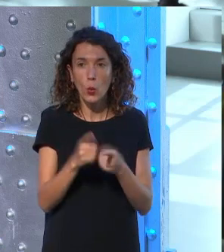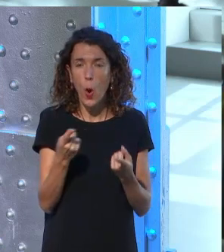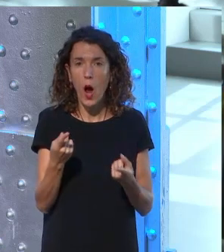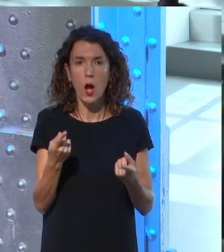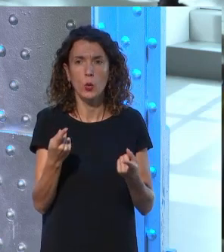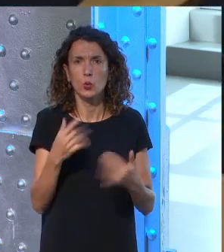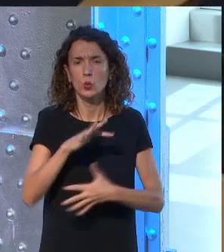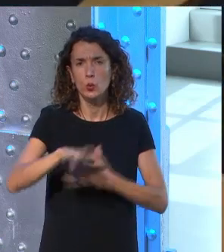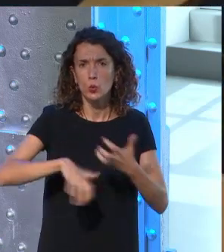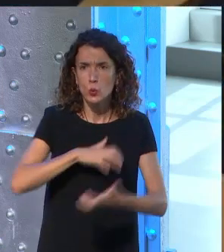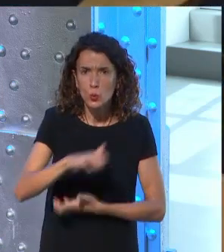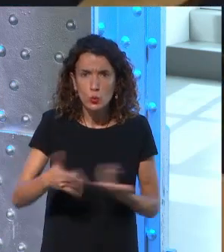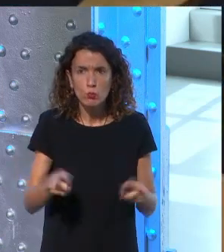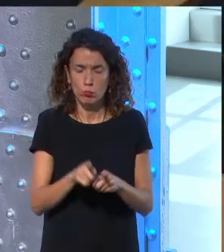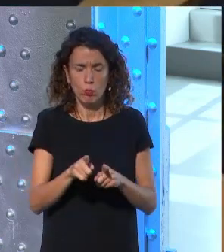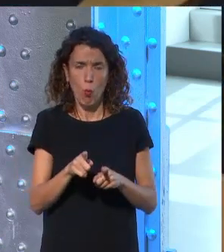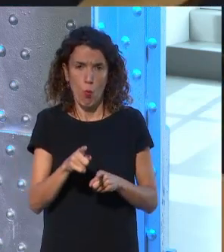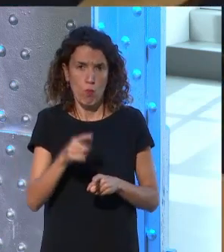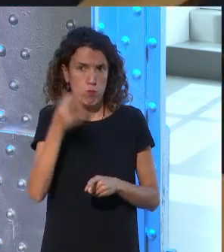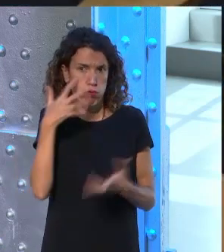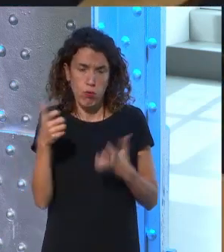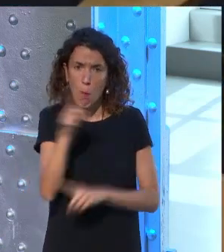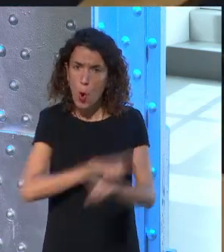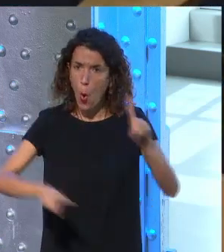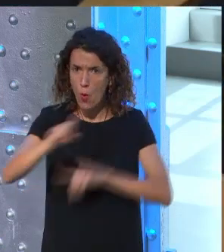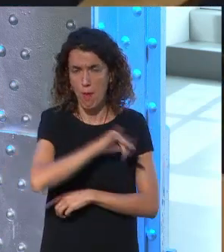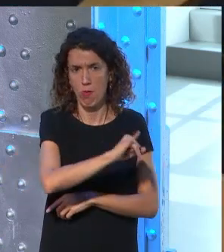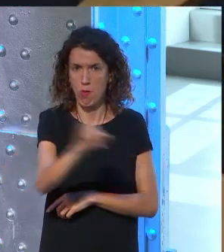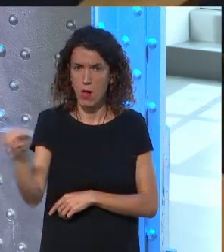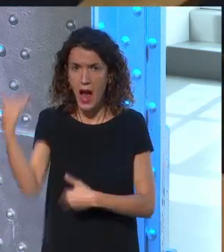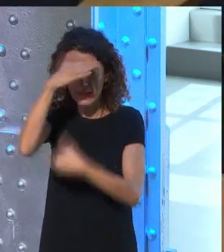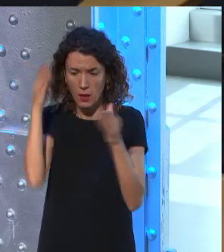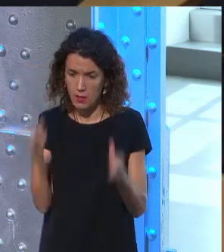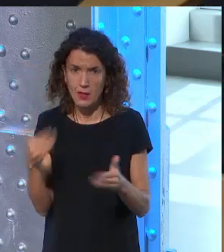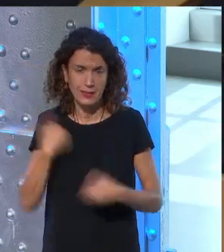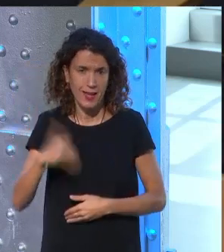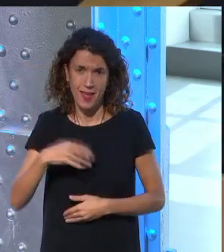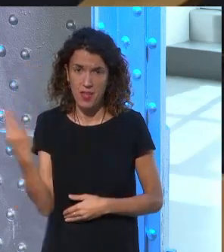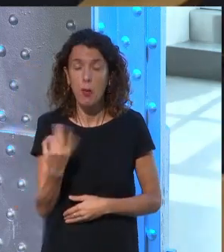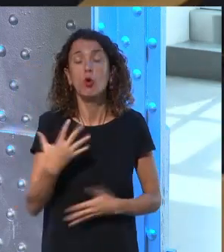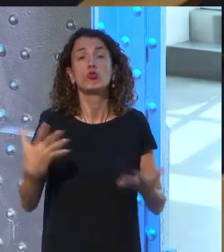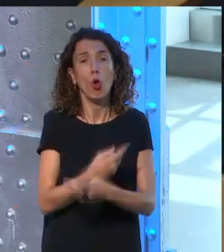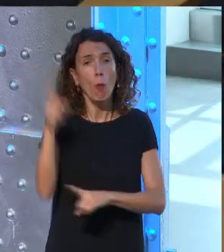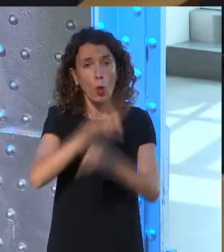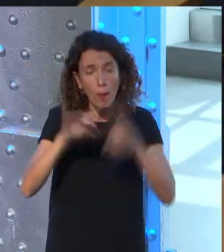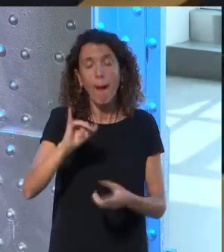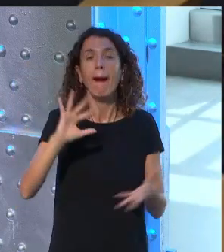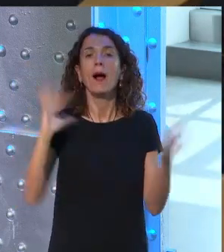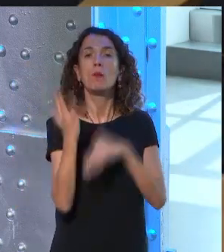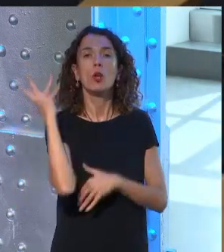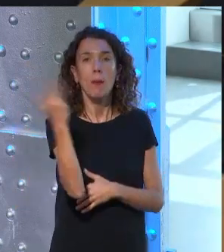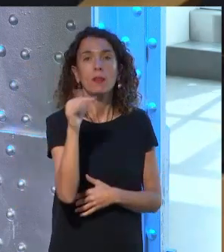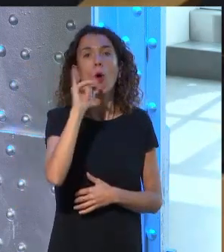quórum en cuanto a que hay un problema al que debemos atender. Todos hemos dicho que hay un problema, que es el cambio